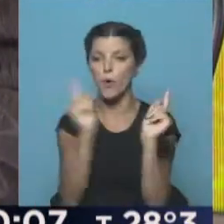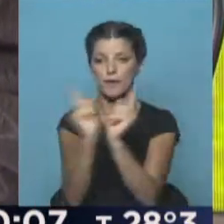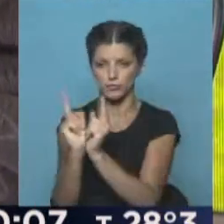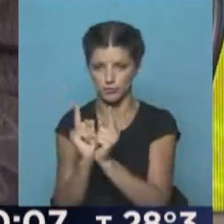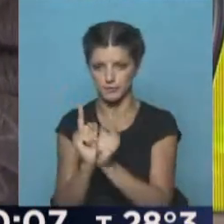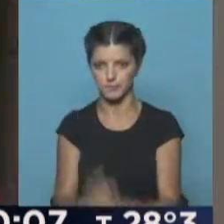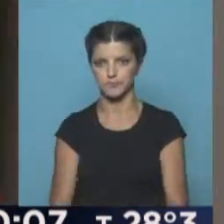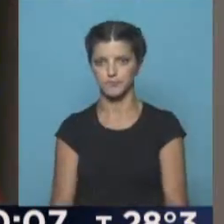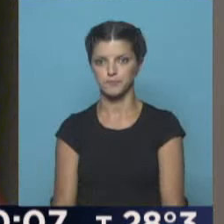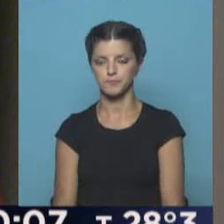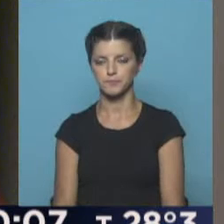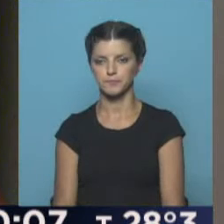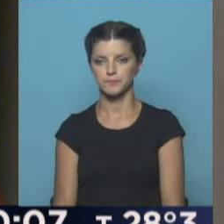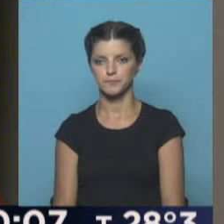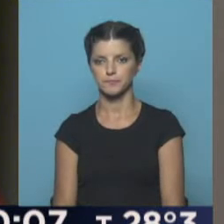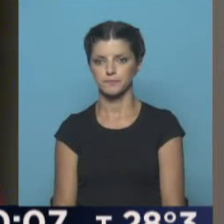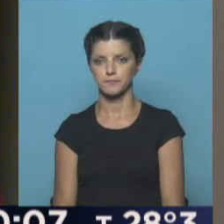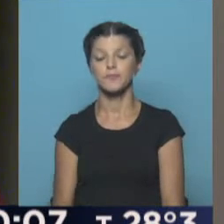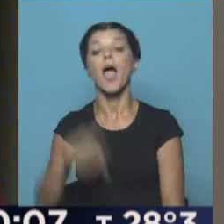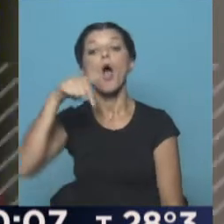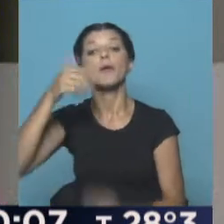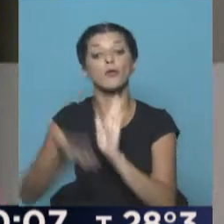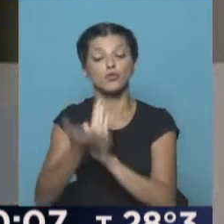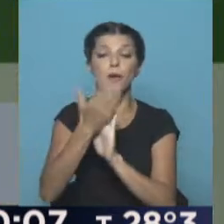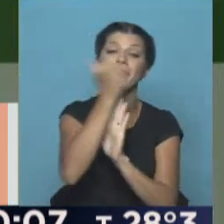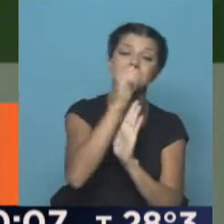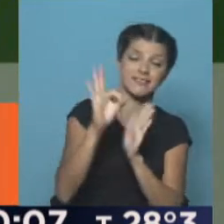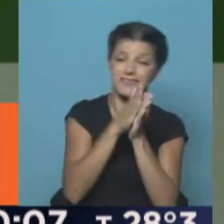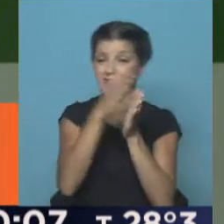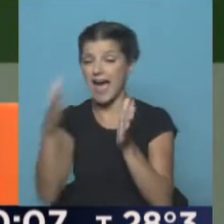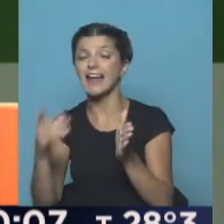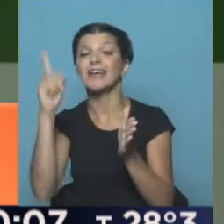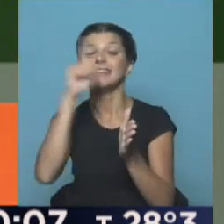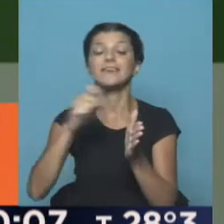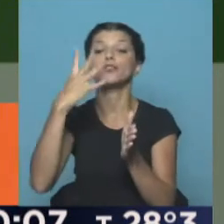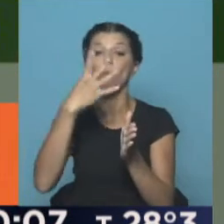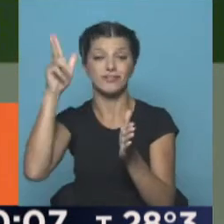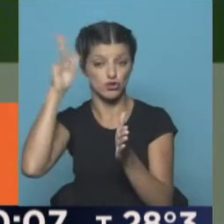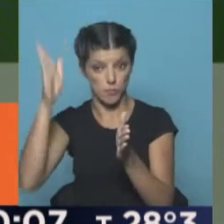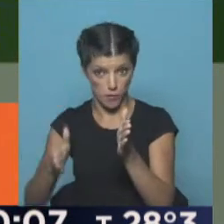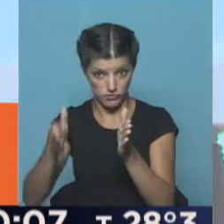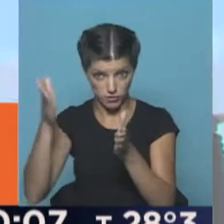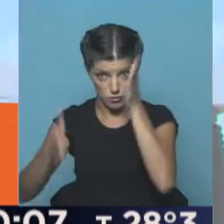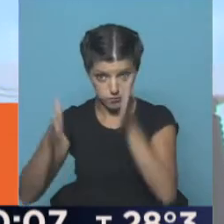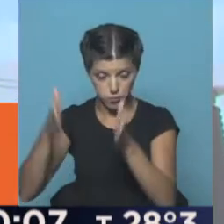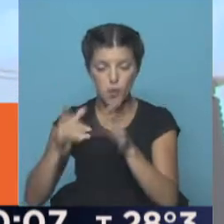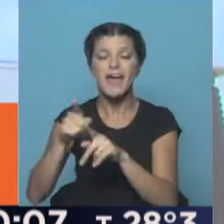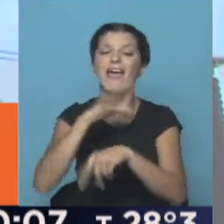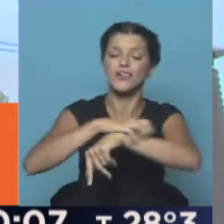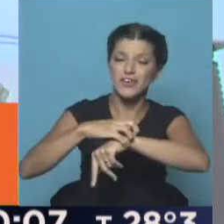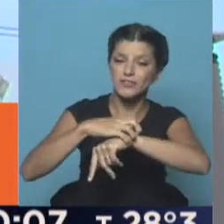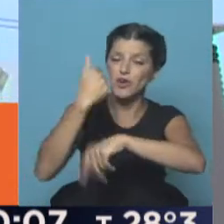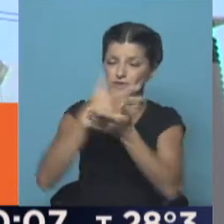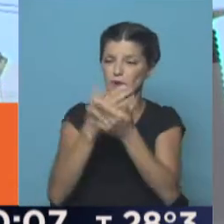algunas de ellas el impacto del aumento que va del 60 al 148 por ciento recae mucho más en los sectores de